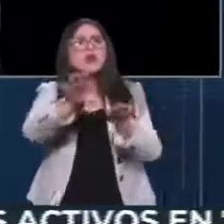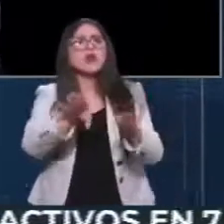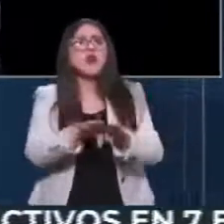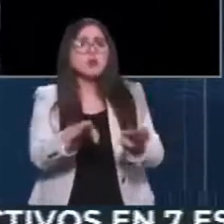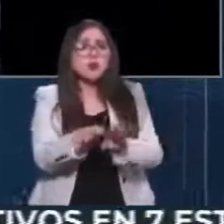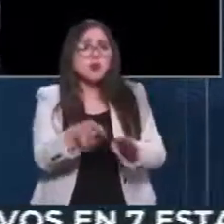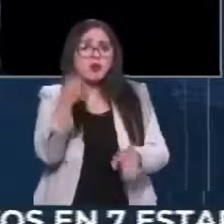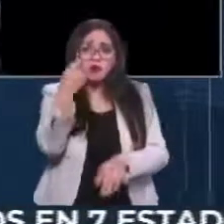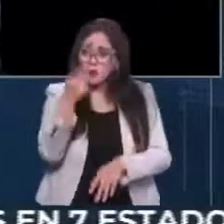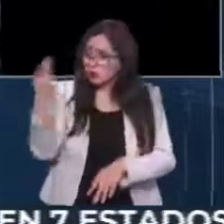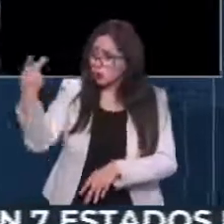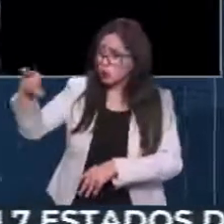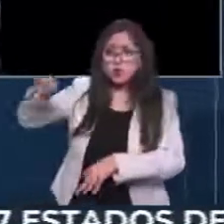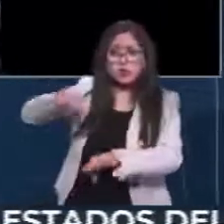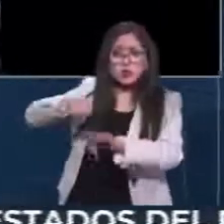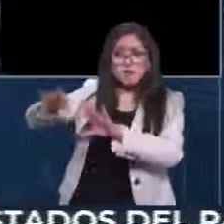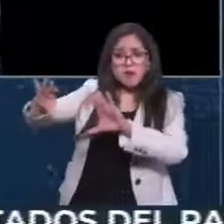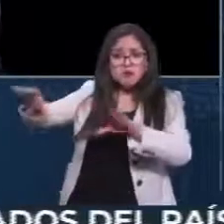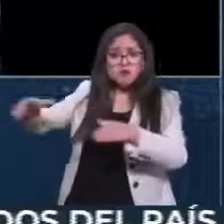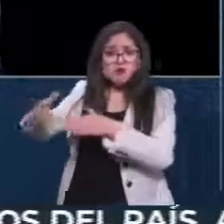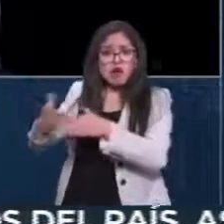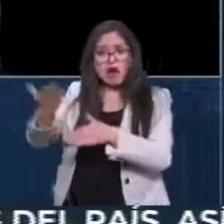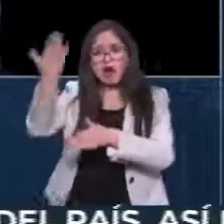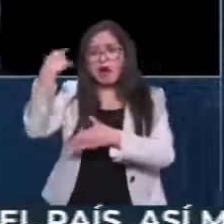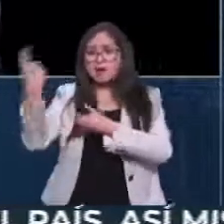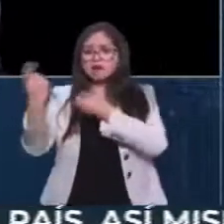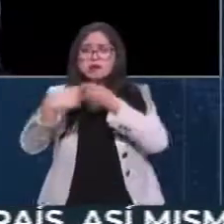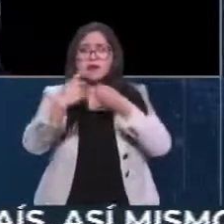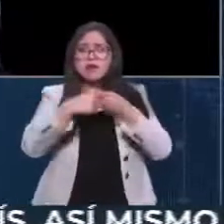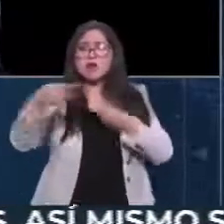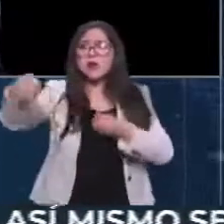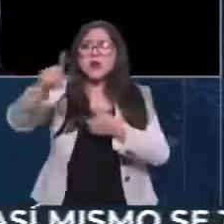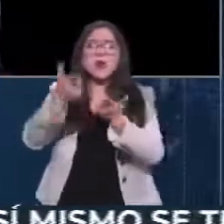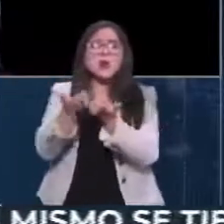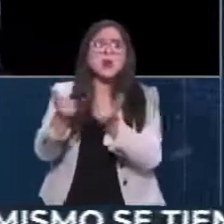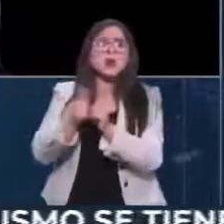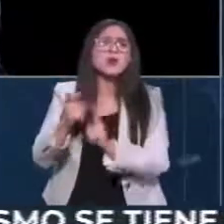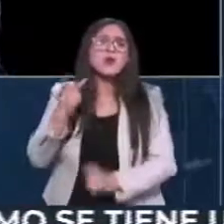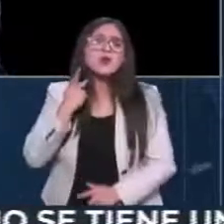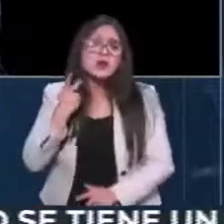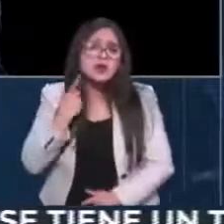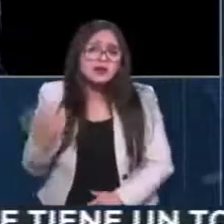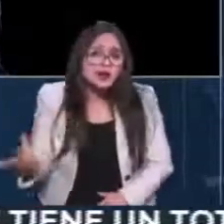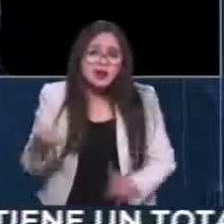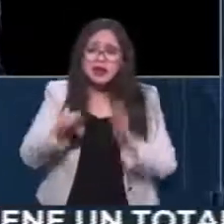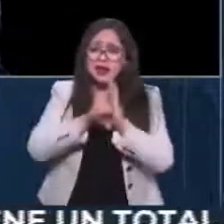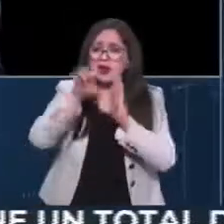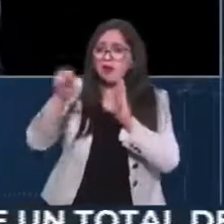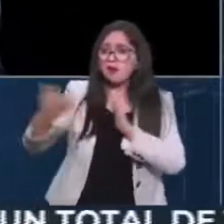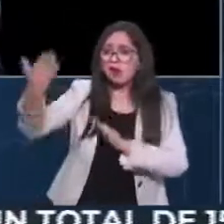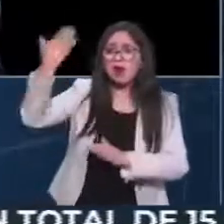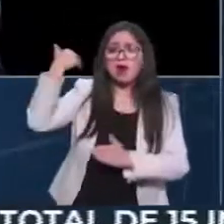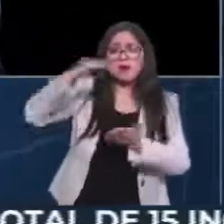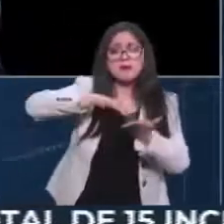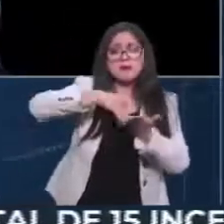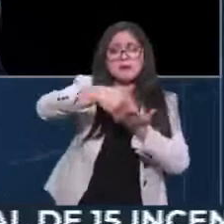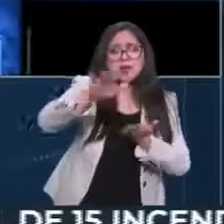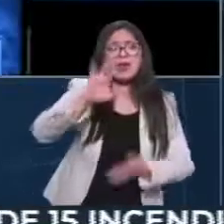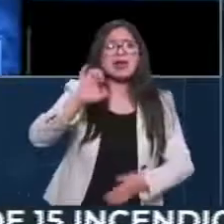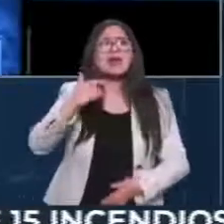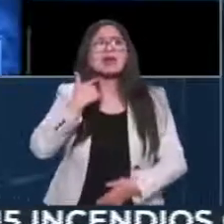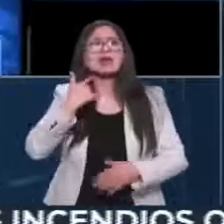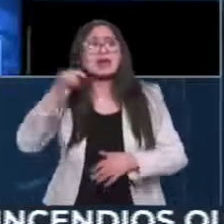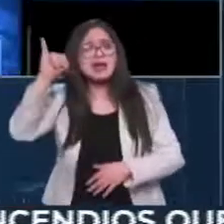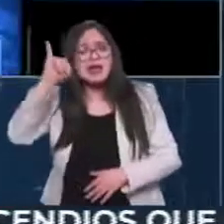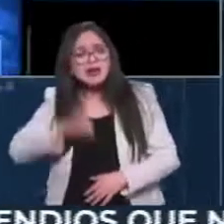metió, pues son vinculados a partidos, y agradecer, ¿no? A muchos de los que corrió para correrlos, y ahí está mi ex jefe, ahí están otros colegas que hoy mismo